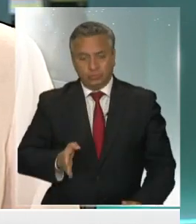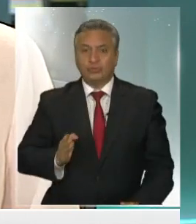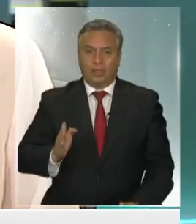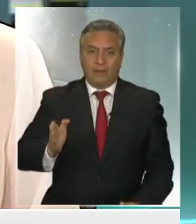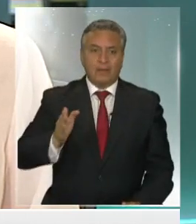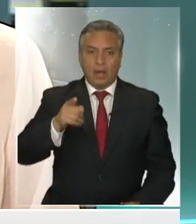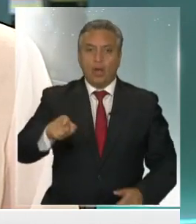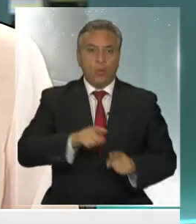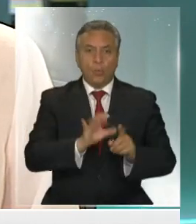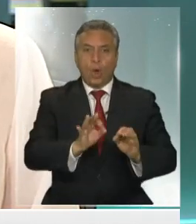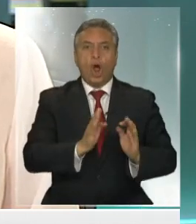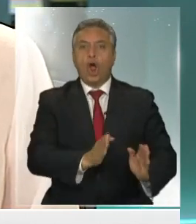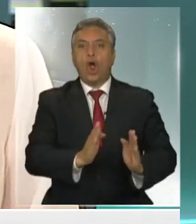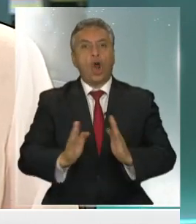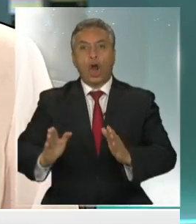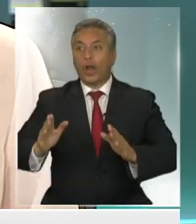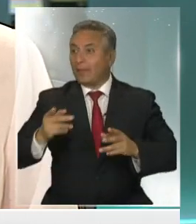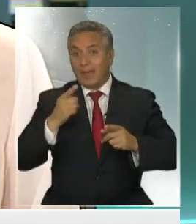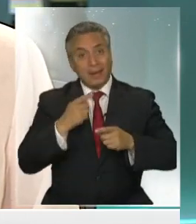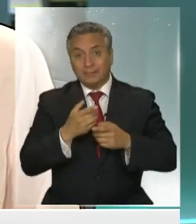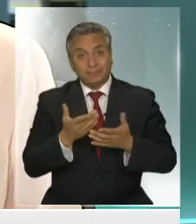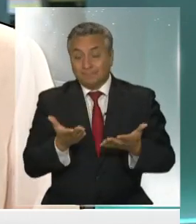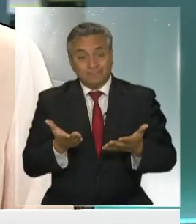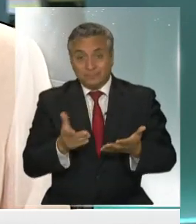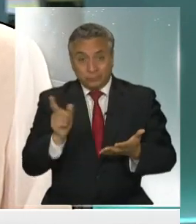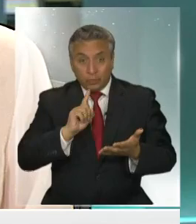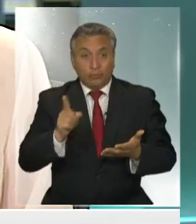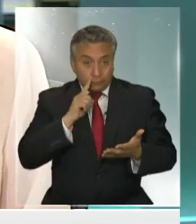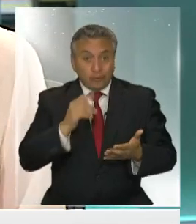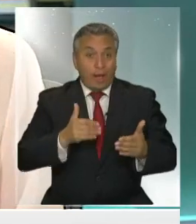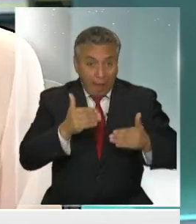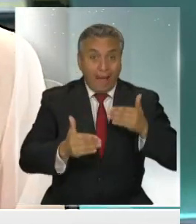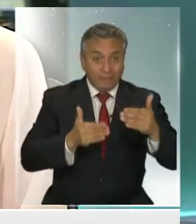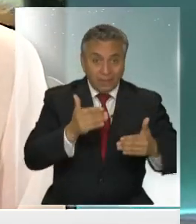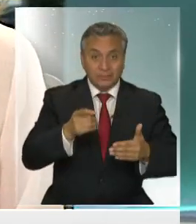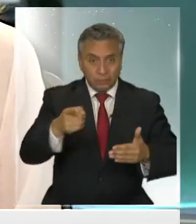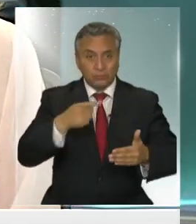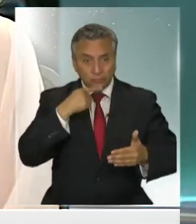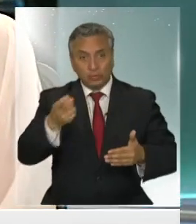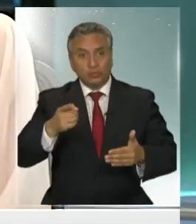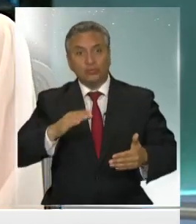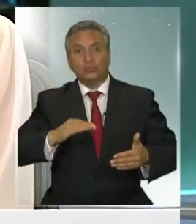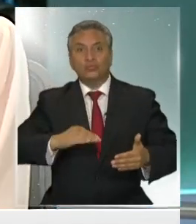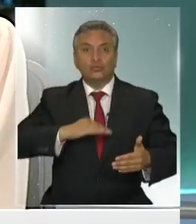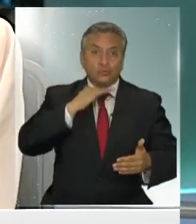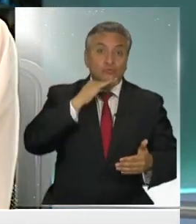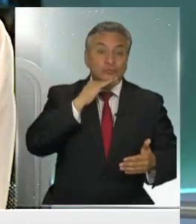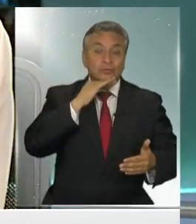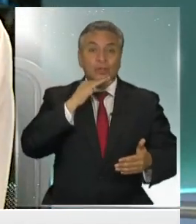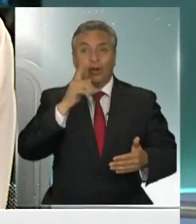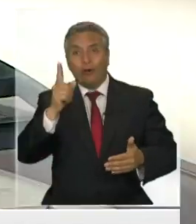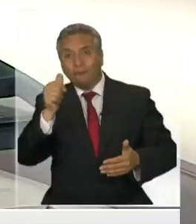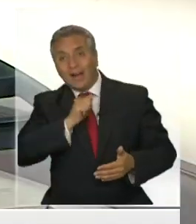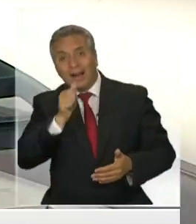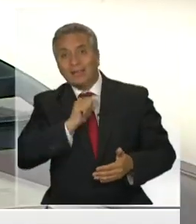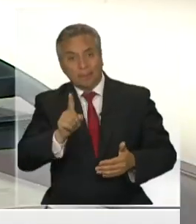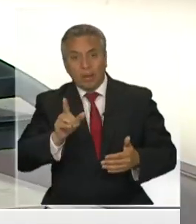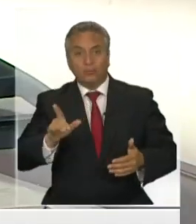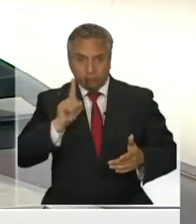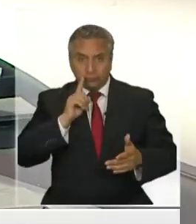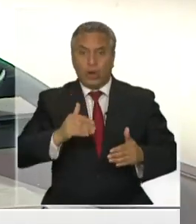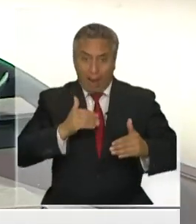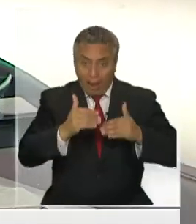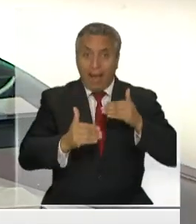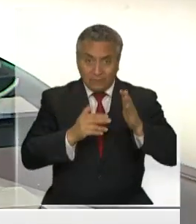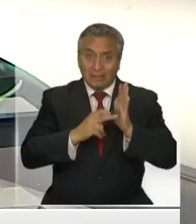orden público que no llega a pese a que se avanza usted podrá decir suficiente no suficiente en materia de gente social pero al menos